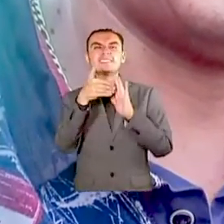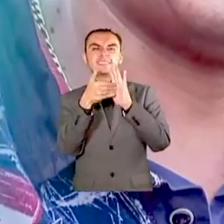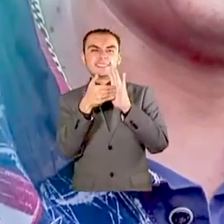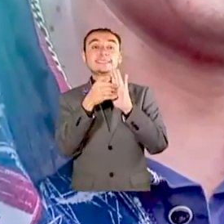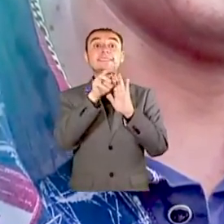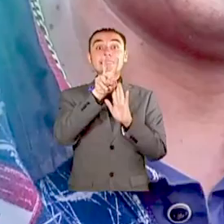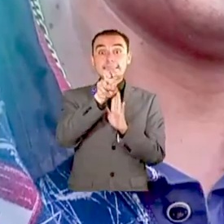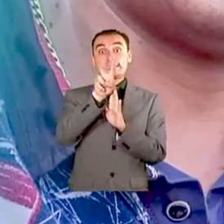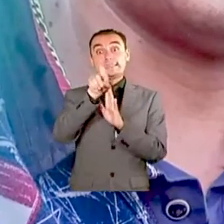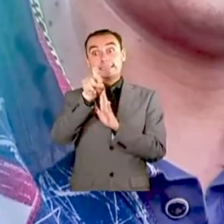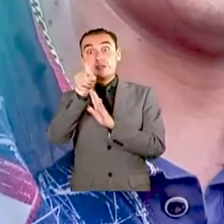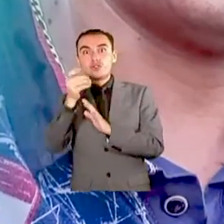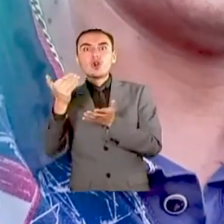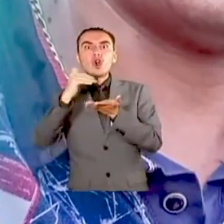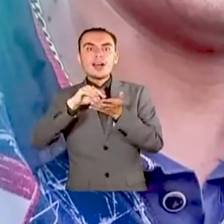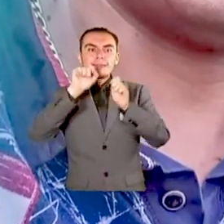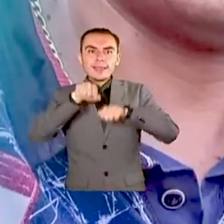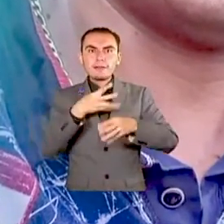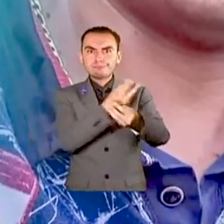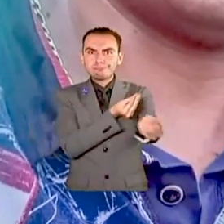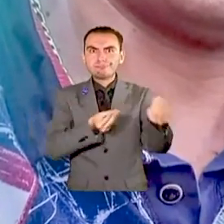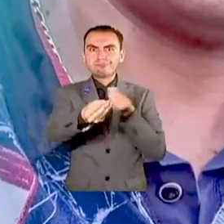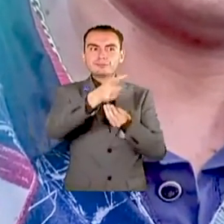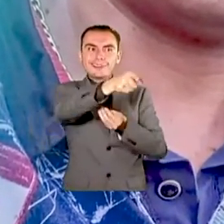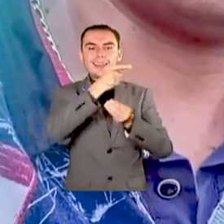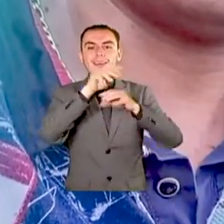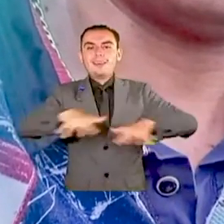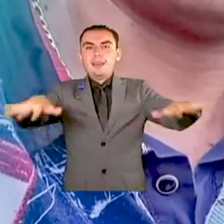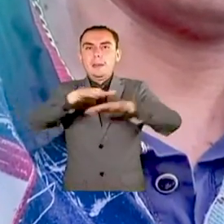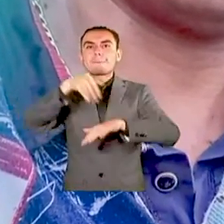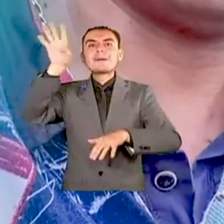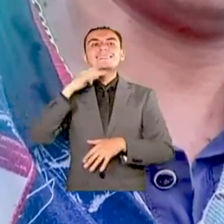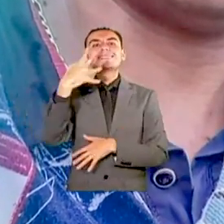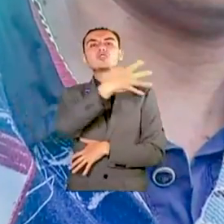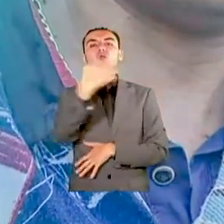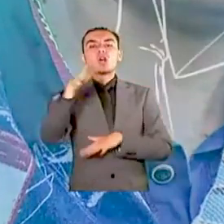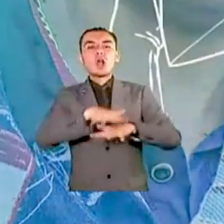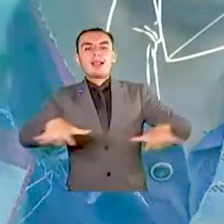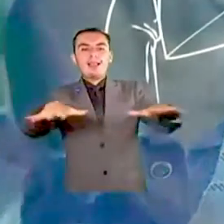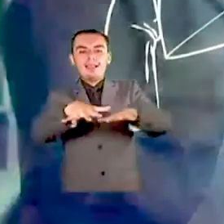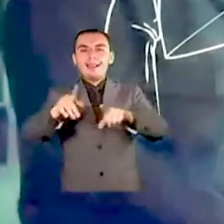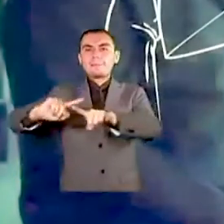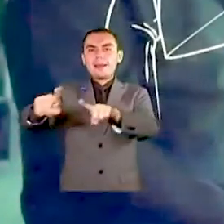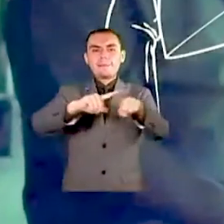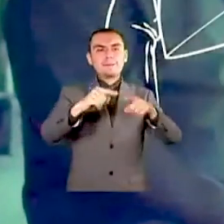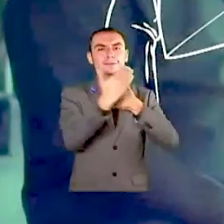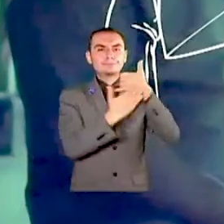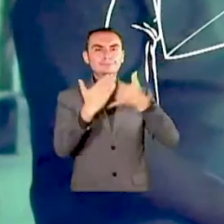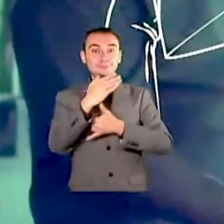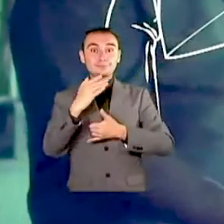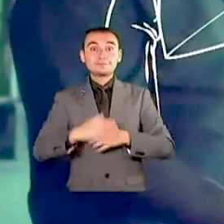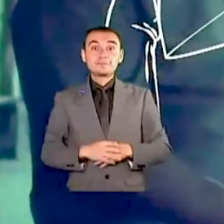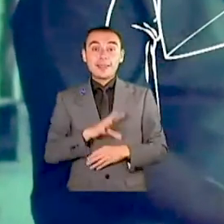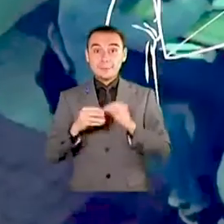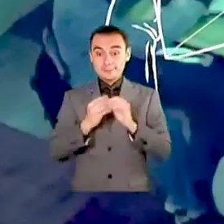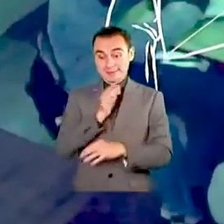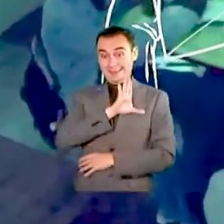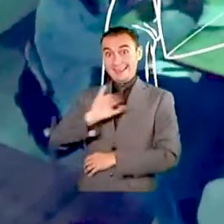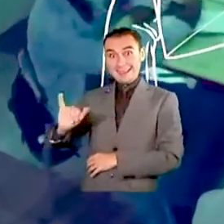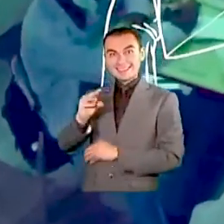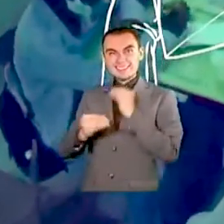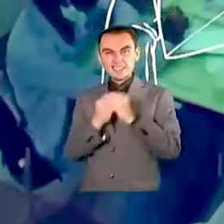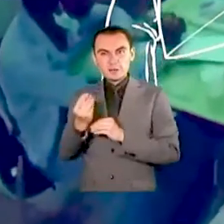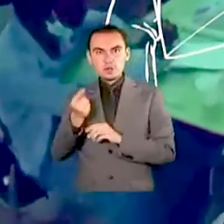6.761 sentencias de restitución de tierras en más de 400 municipios en Colombia. También se llevó a cabo en Cali la jornada